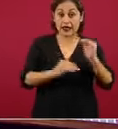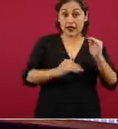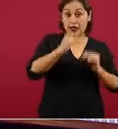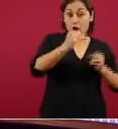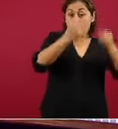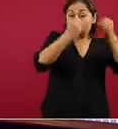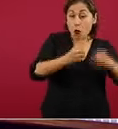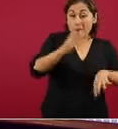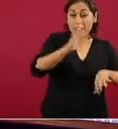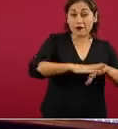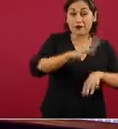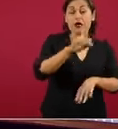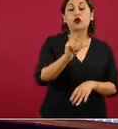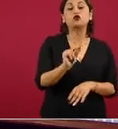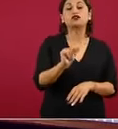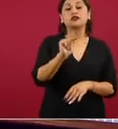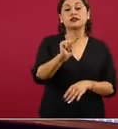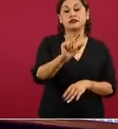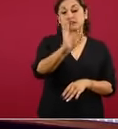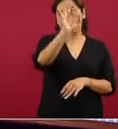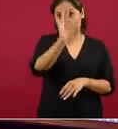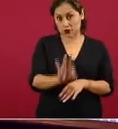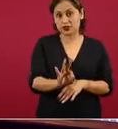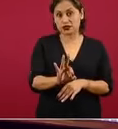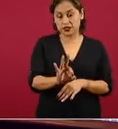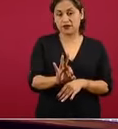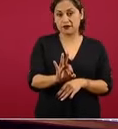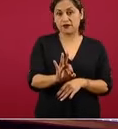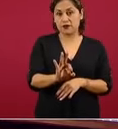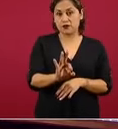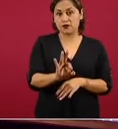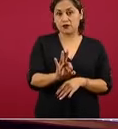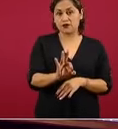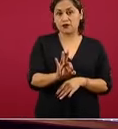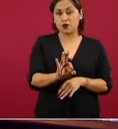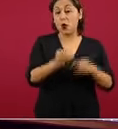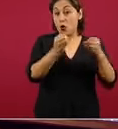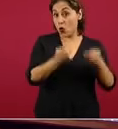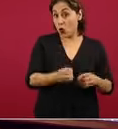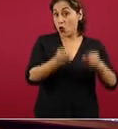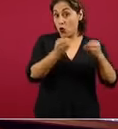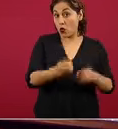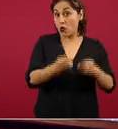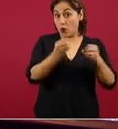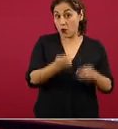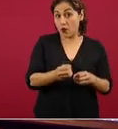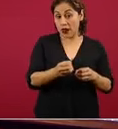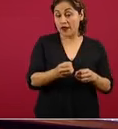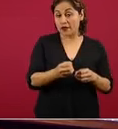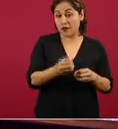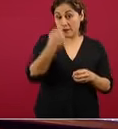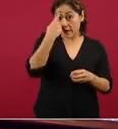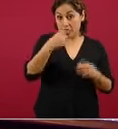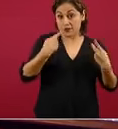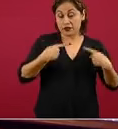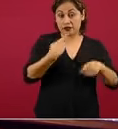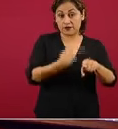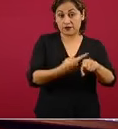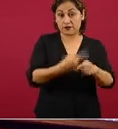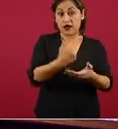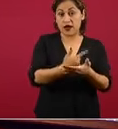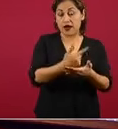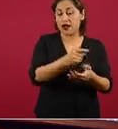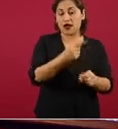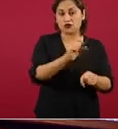un 87% de ocupación hospitalaria en las camas de hospitalización general, es la Ciudad